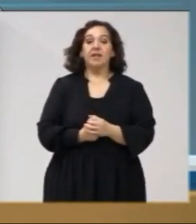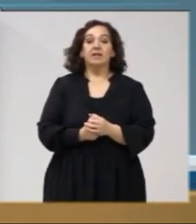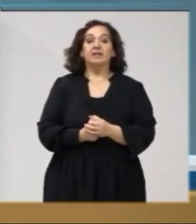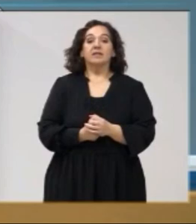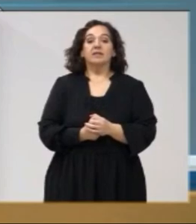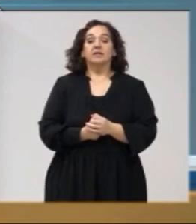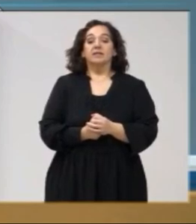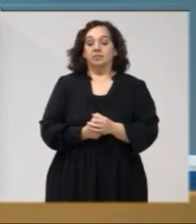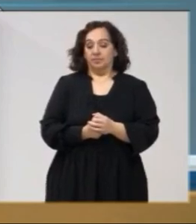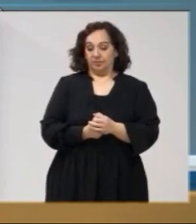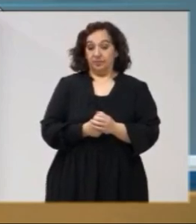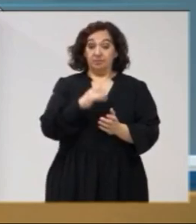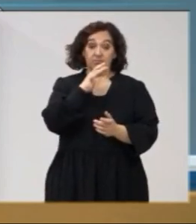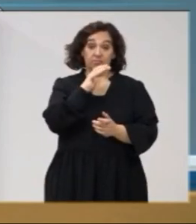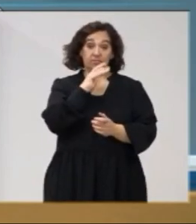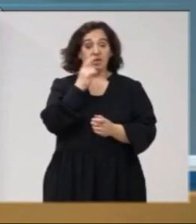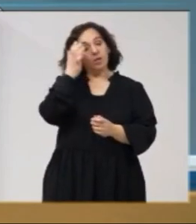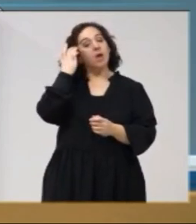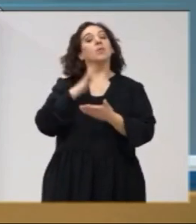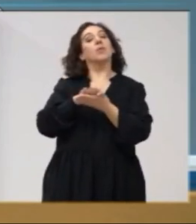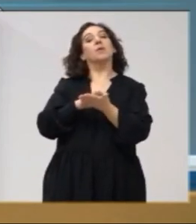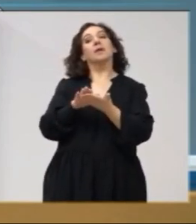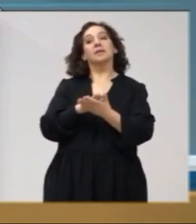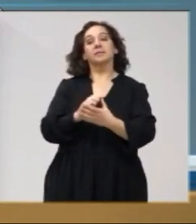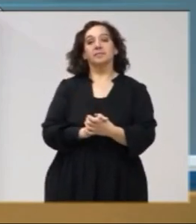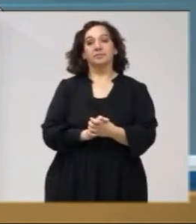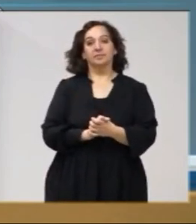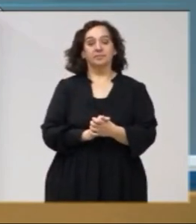voy a hacer una referencia.